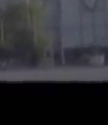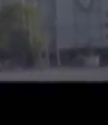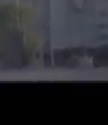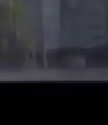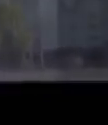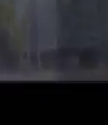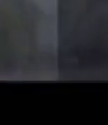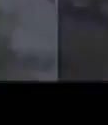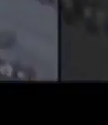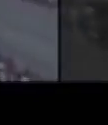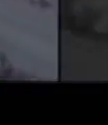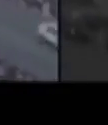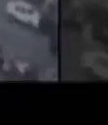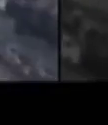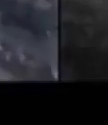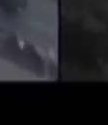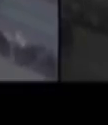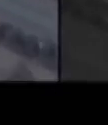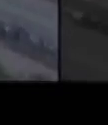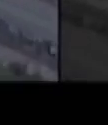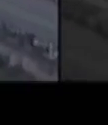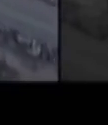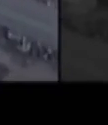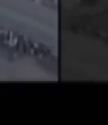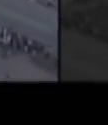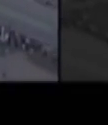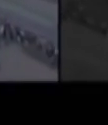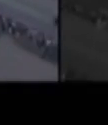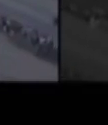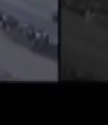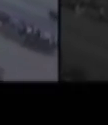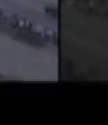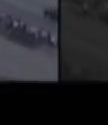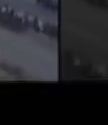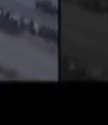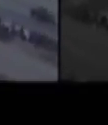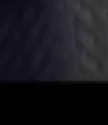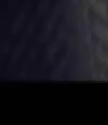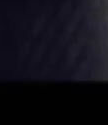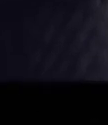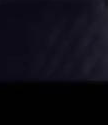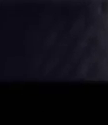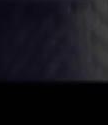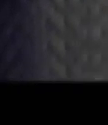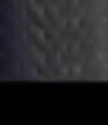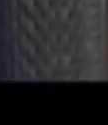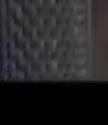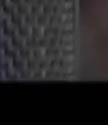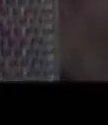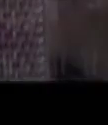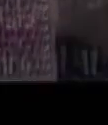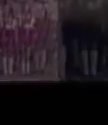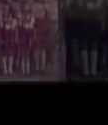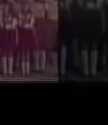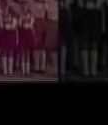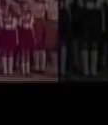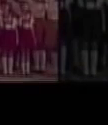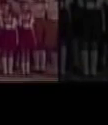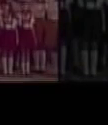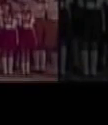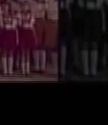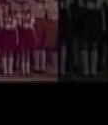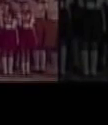Fidel. Orgullo tengo de la patria en que nací, porque yo tengo de